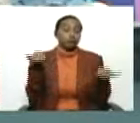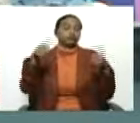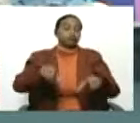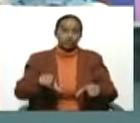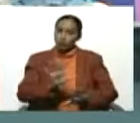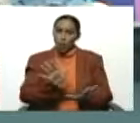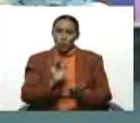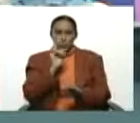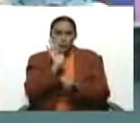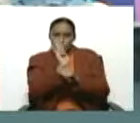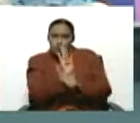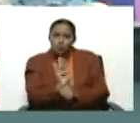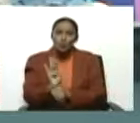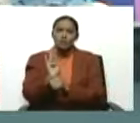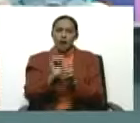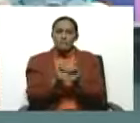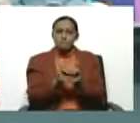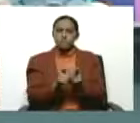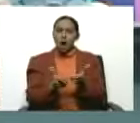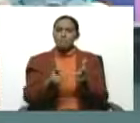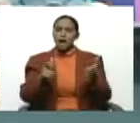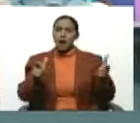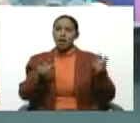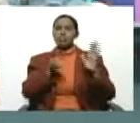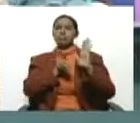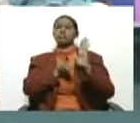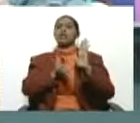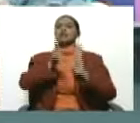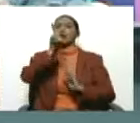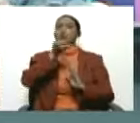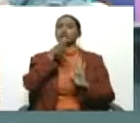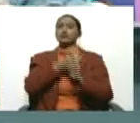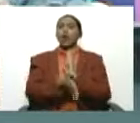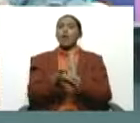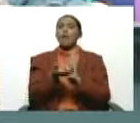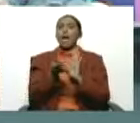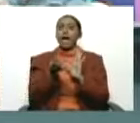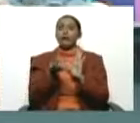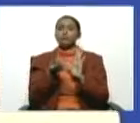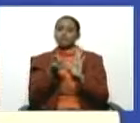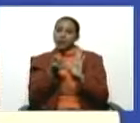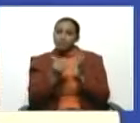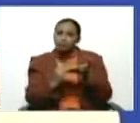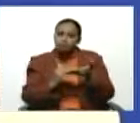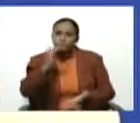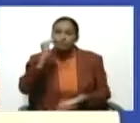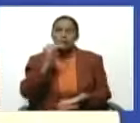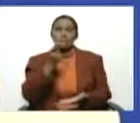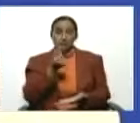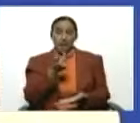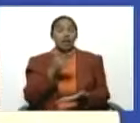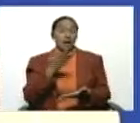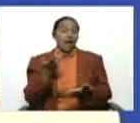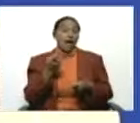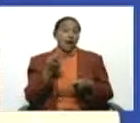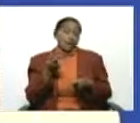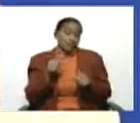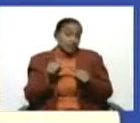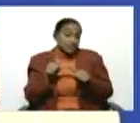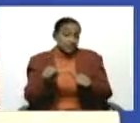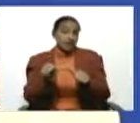elemento es evitar lo que se llama el flujo fuga de capitales por lo tanto es por ello que china aún